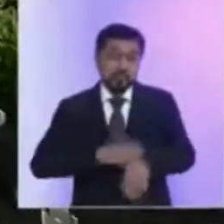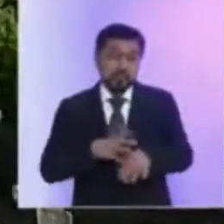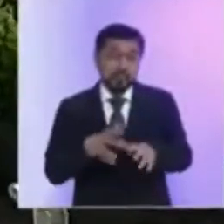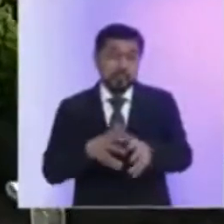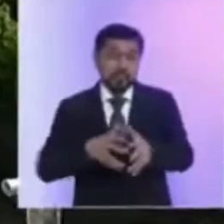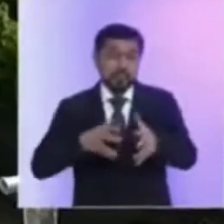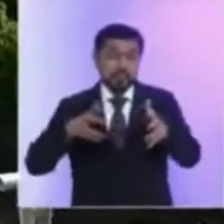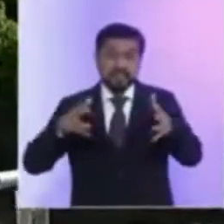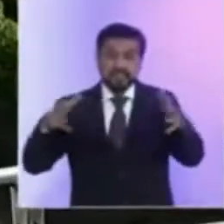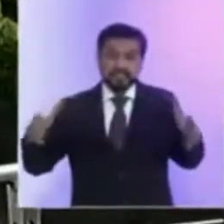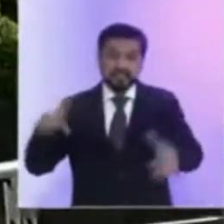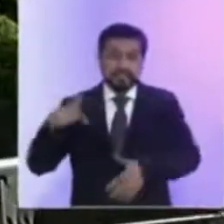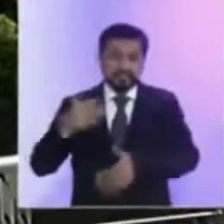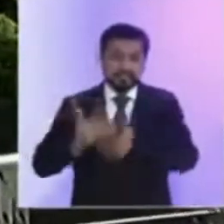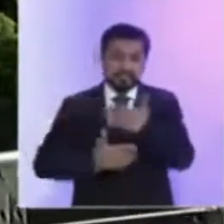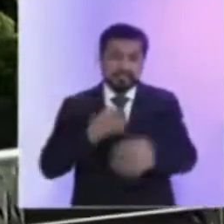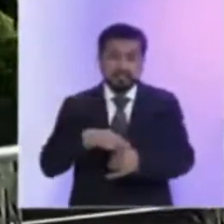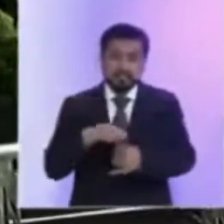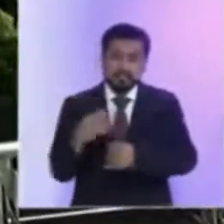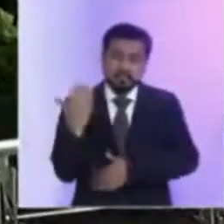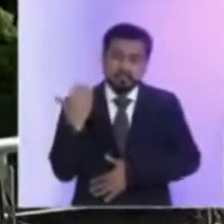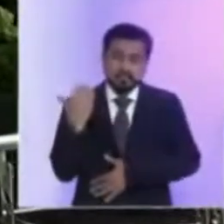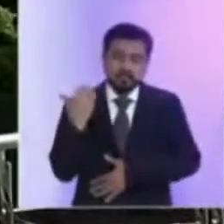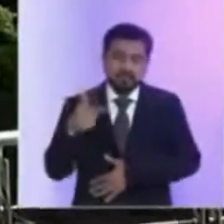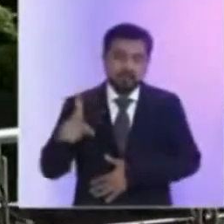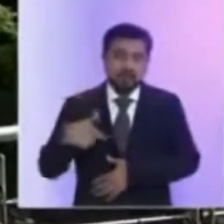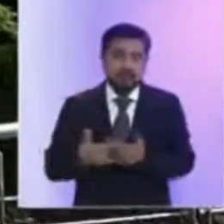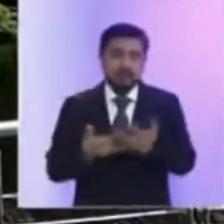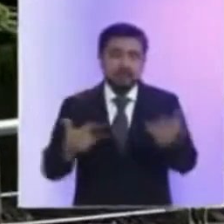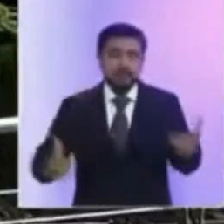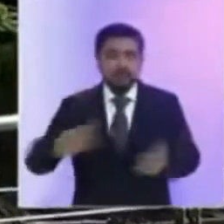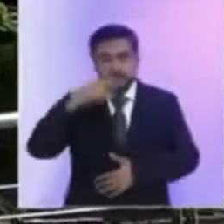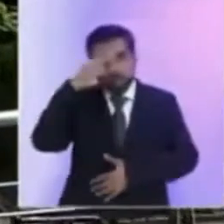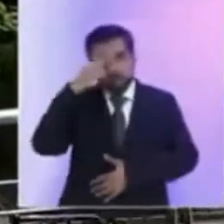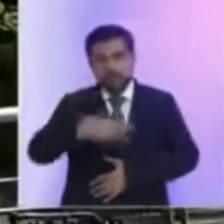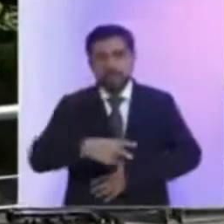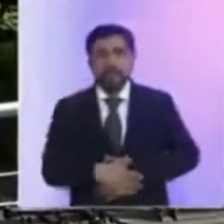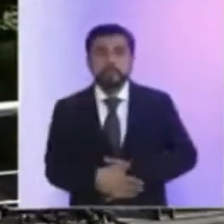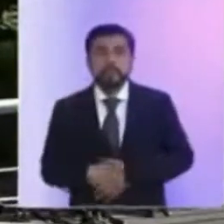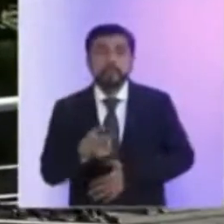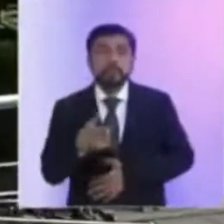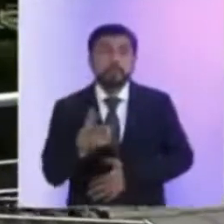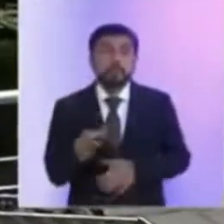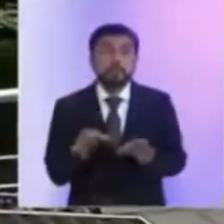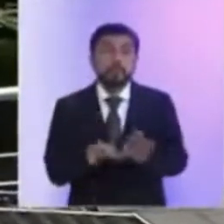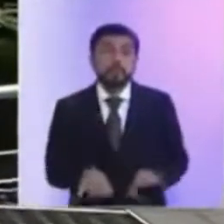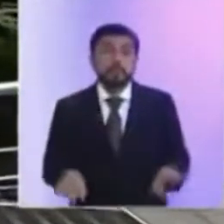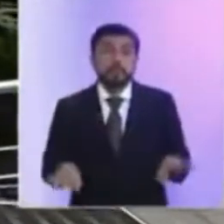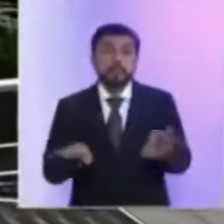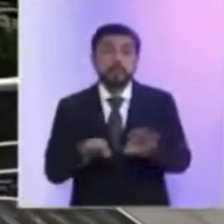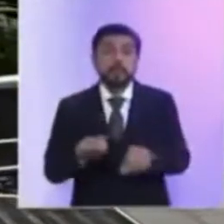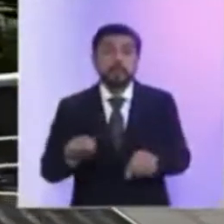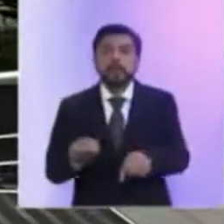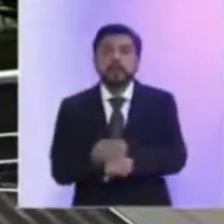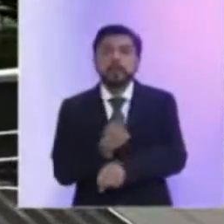y complejo de la historia de México, que también se distinguió por ser